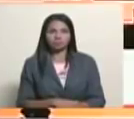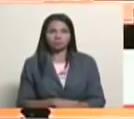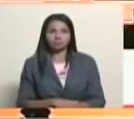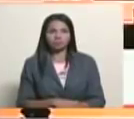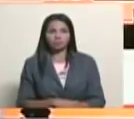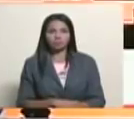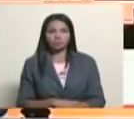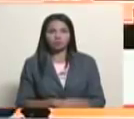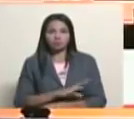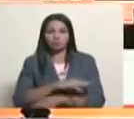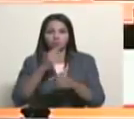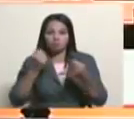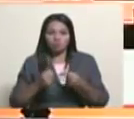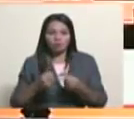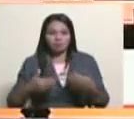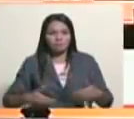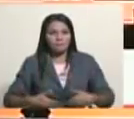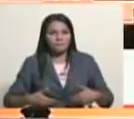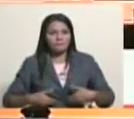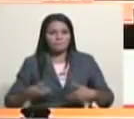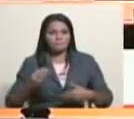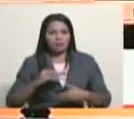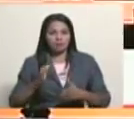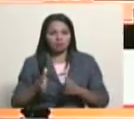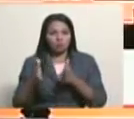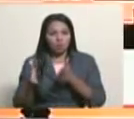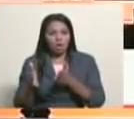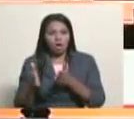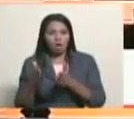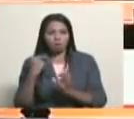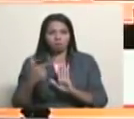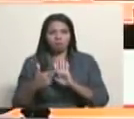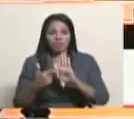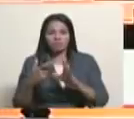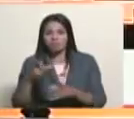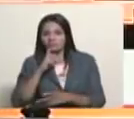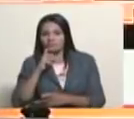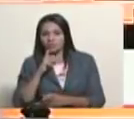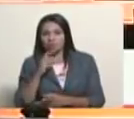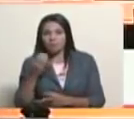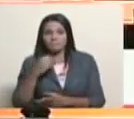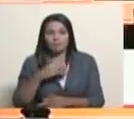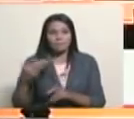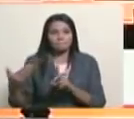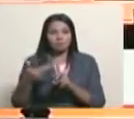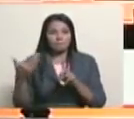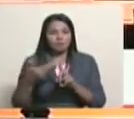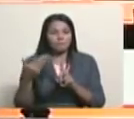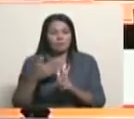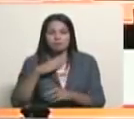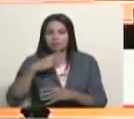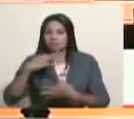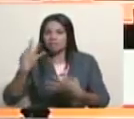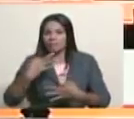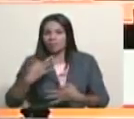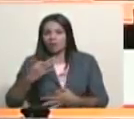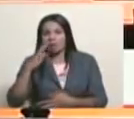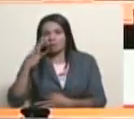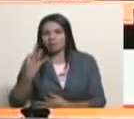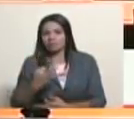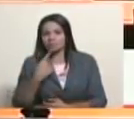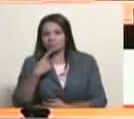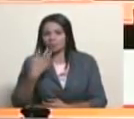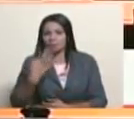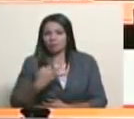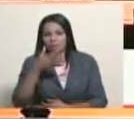con una gran fuerza de resistencia, por un lado, frente a dificultades, a ataques, siempre con la verdad, siempre con la verdad